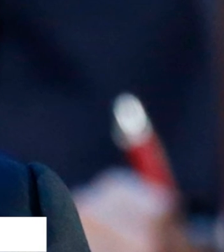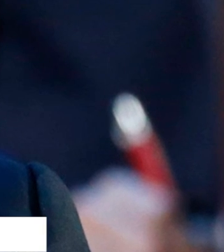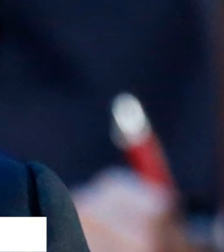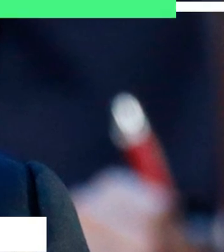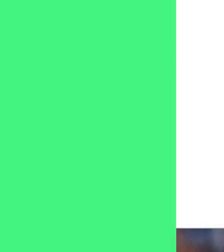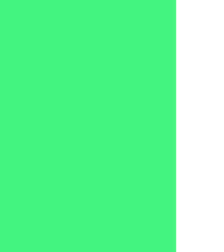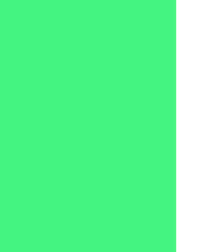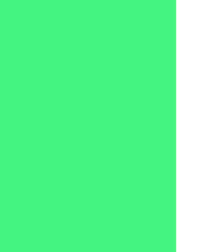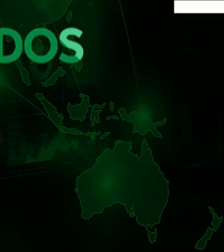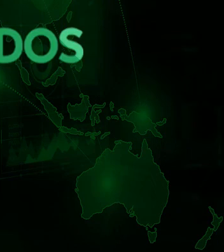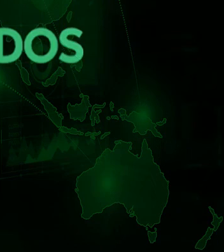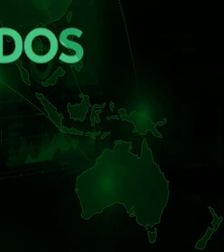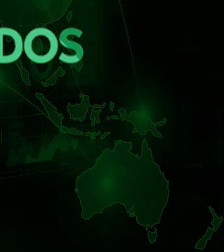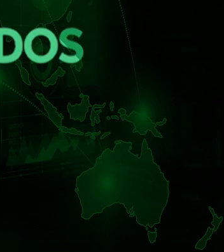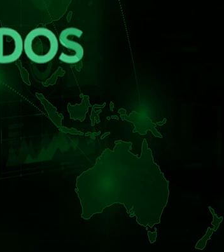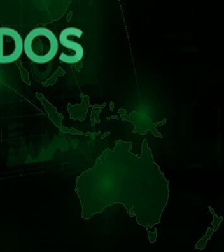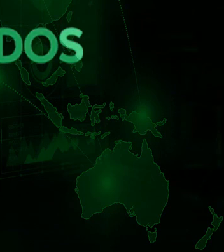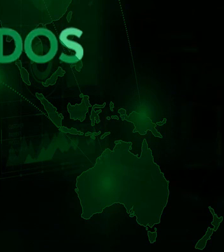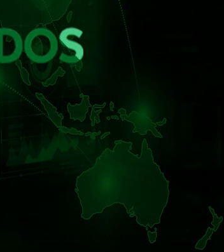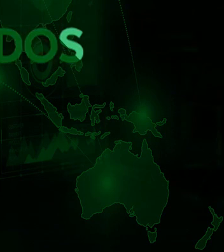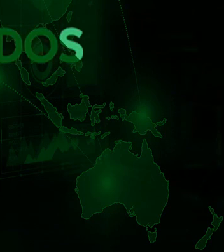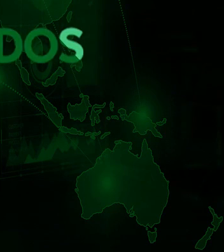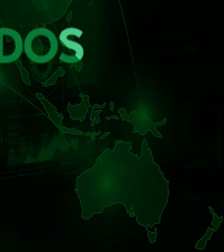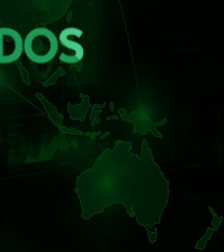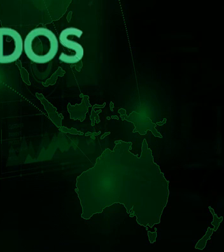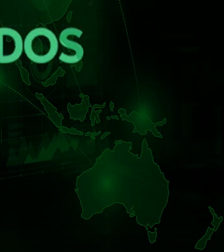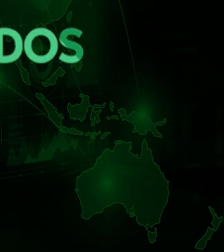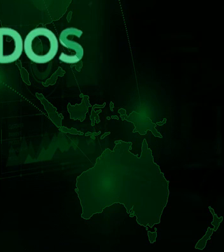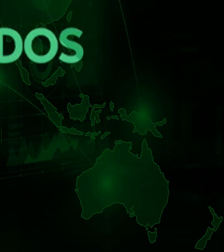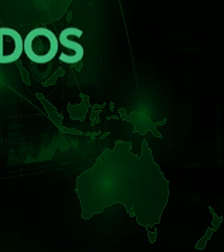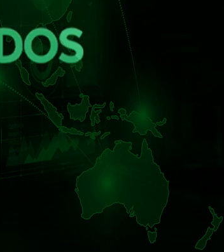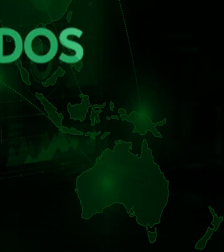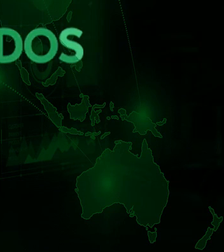su hospitalización. Y hasta aquí las noticias en el